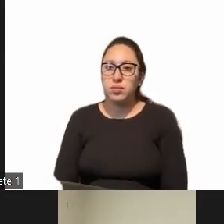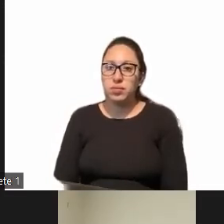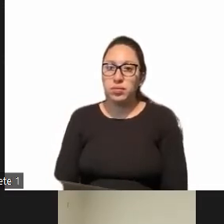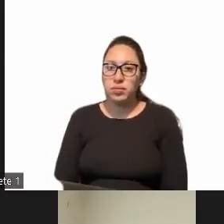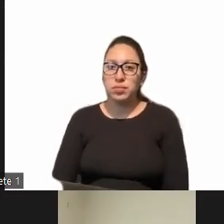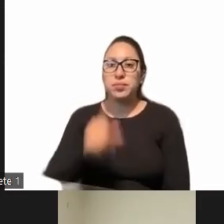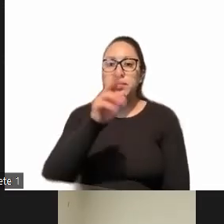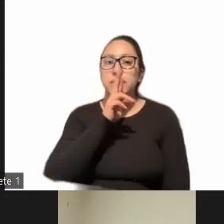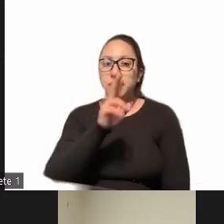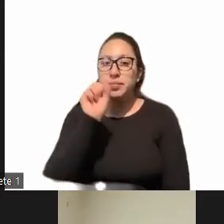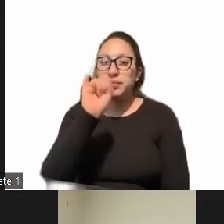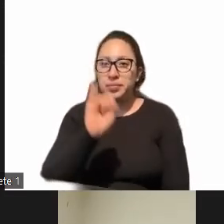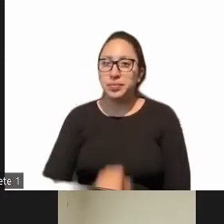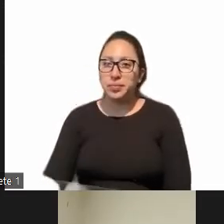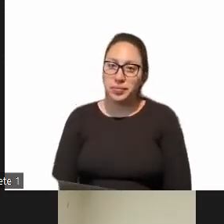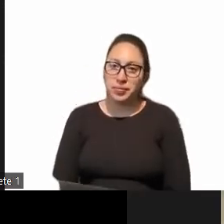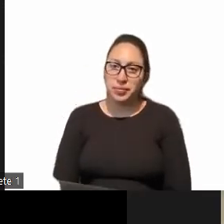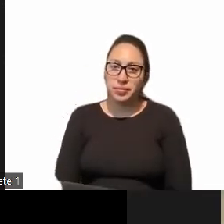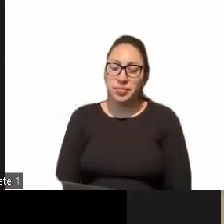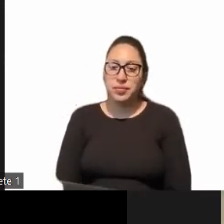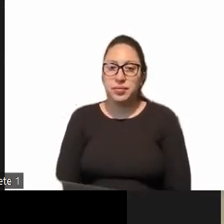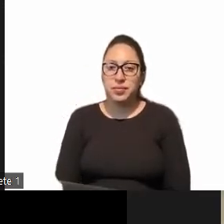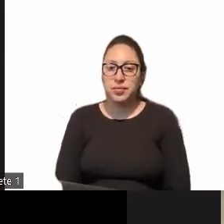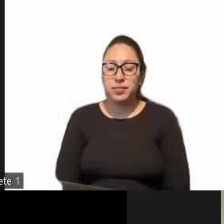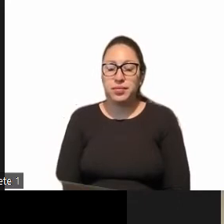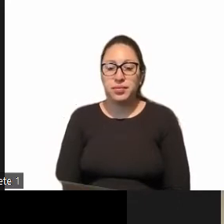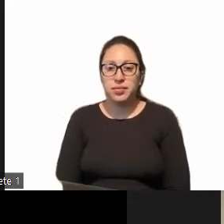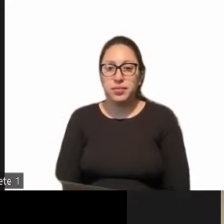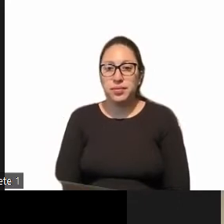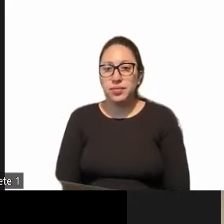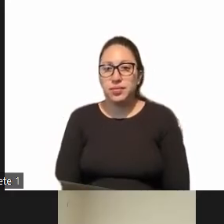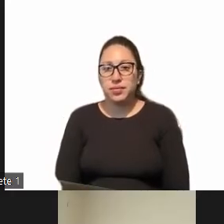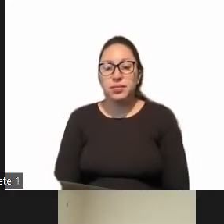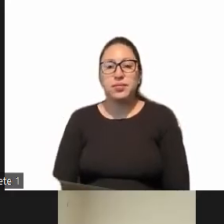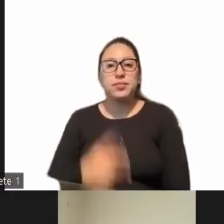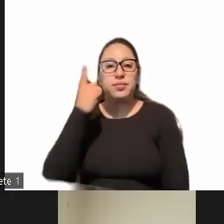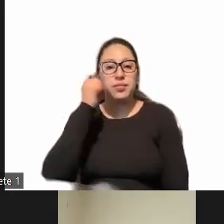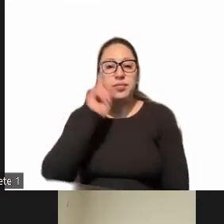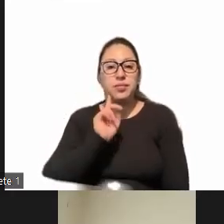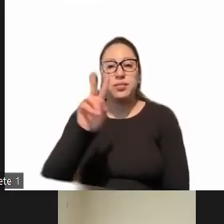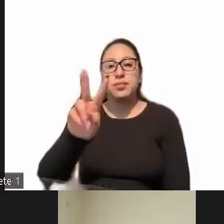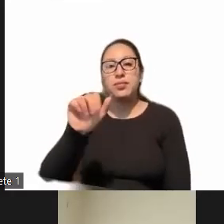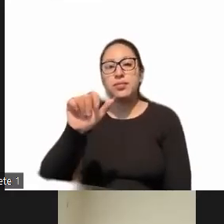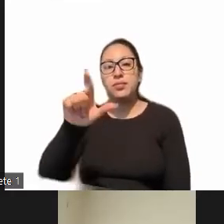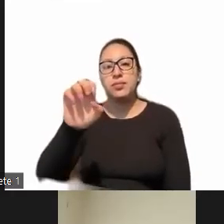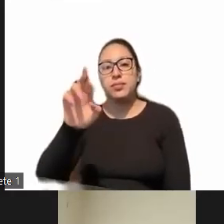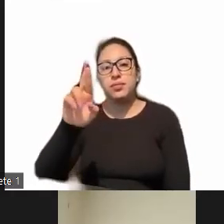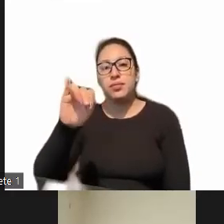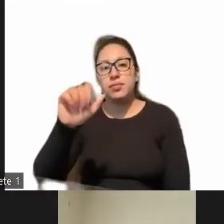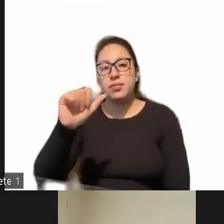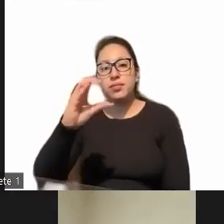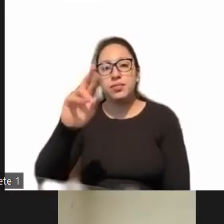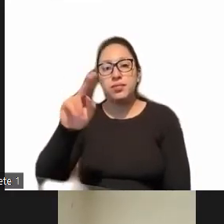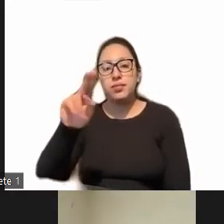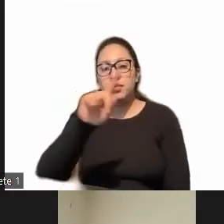Marta Ávila, a favor del dictamen. Gracias, diputada. Diputada Miriam Valeria Cruz Flores. Valeria